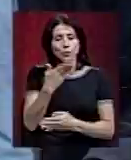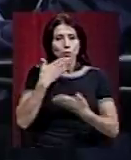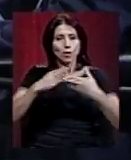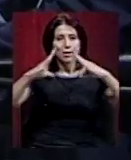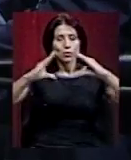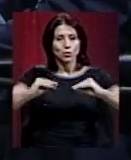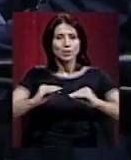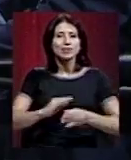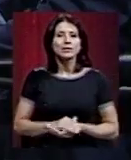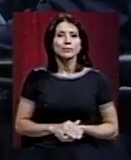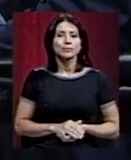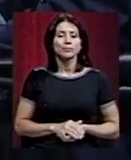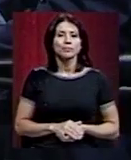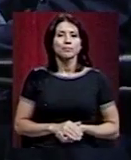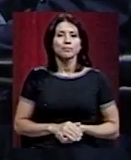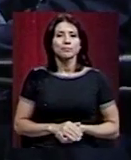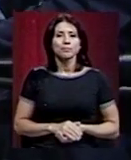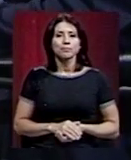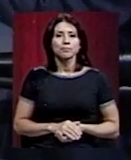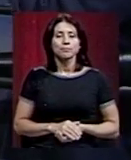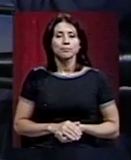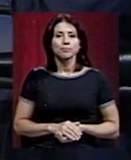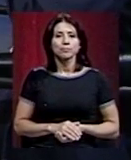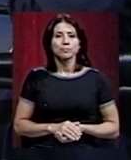noches. Muchas gracias. Buenas noches.